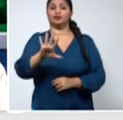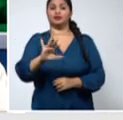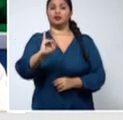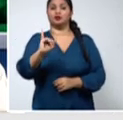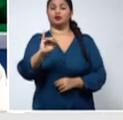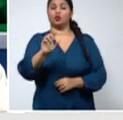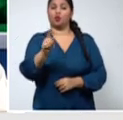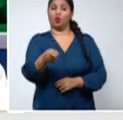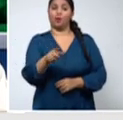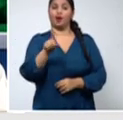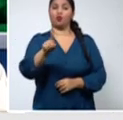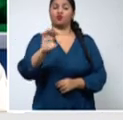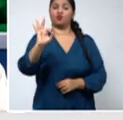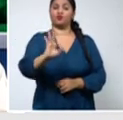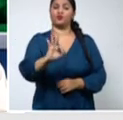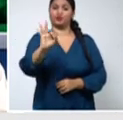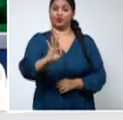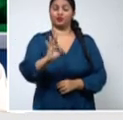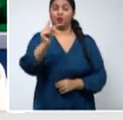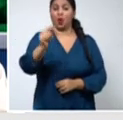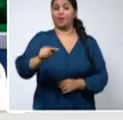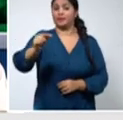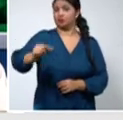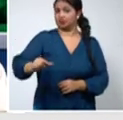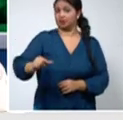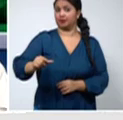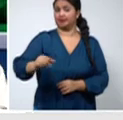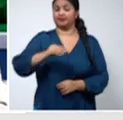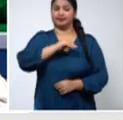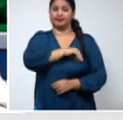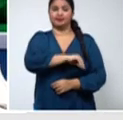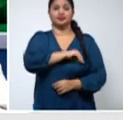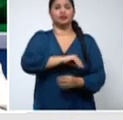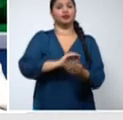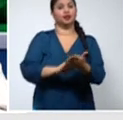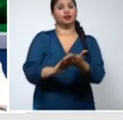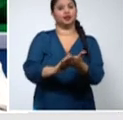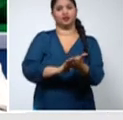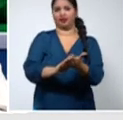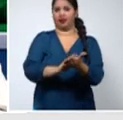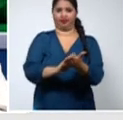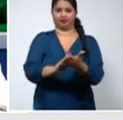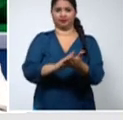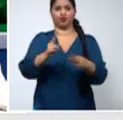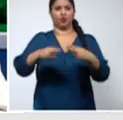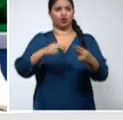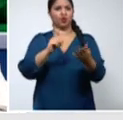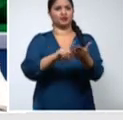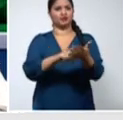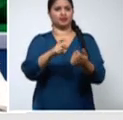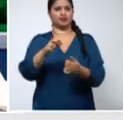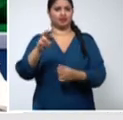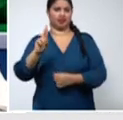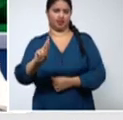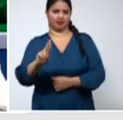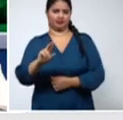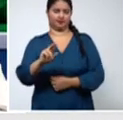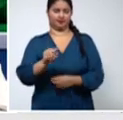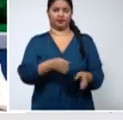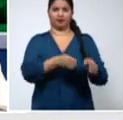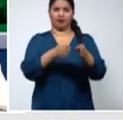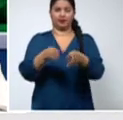pues ha estado asintomático en el momento que se diagnosticó. Por grupos de